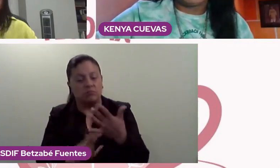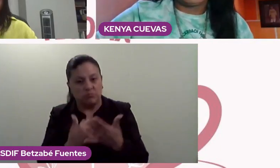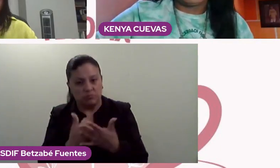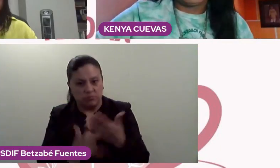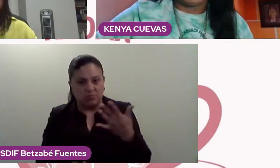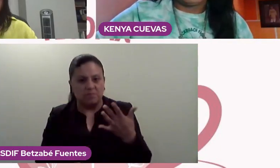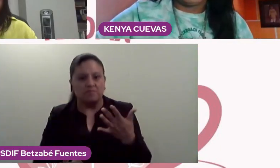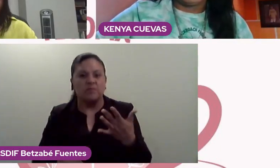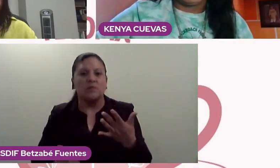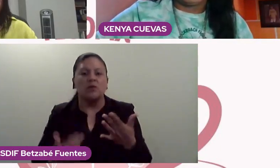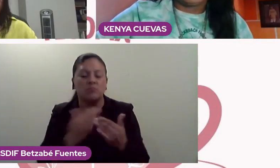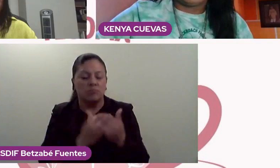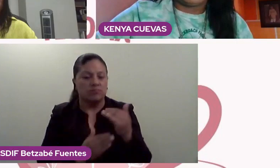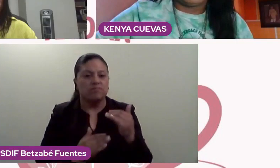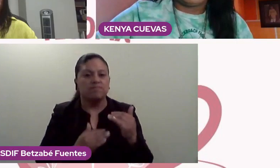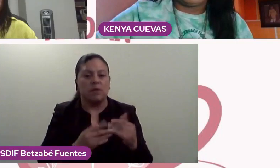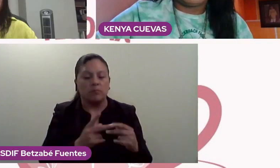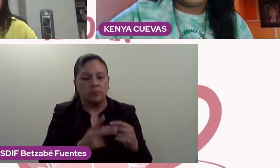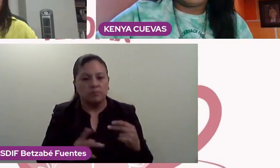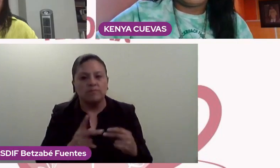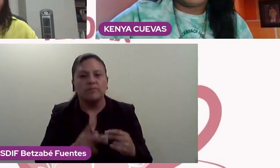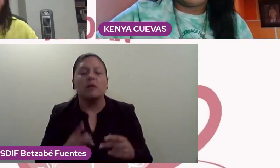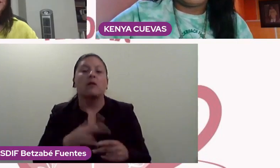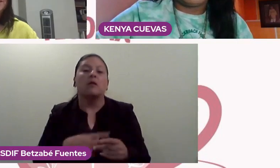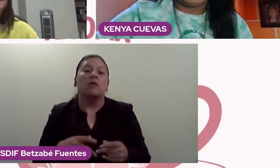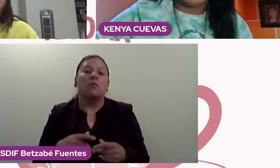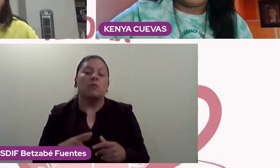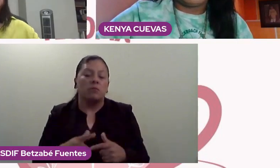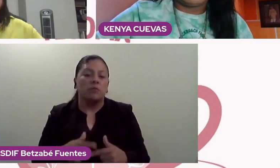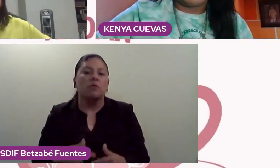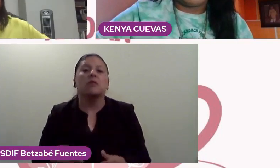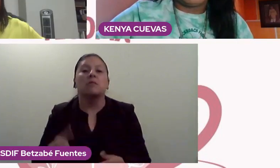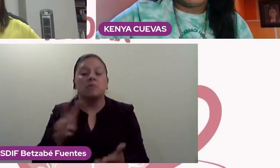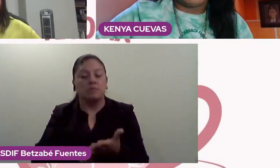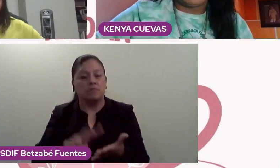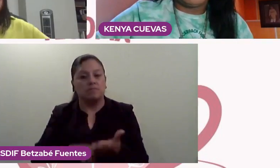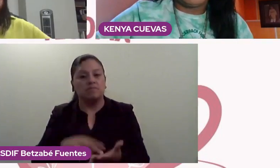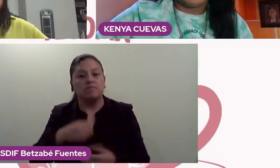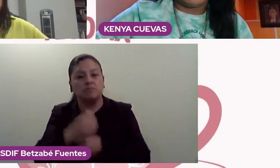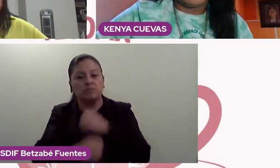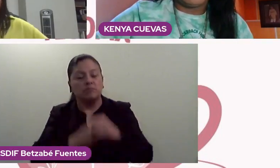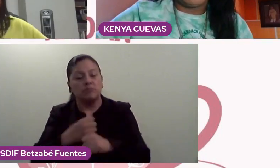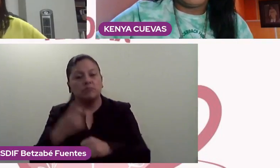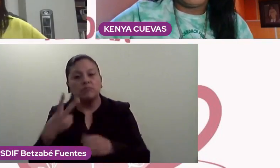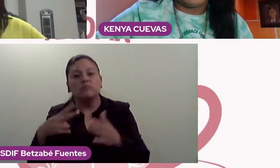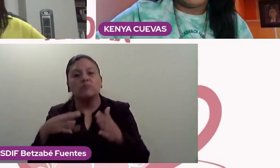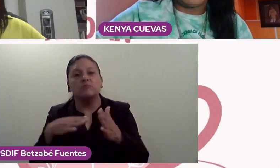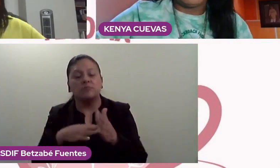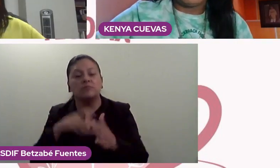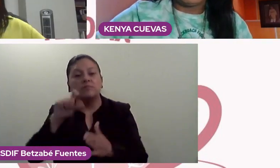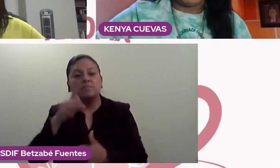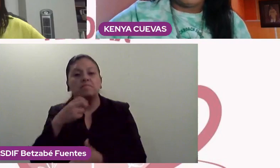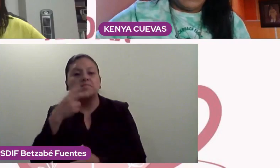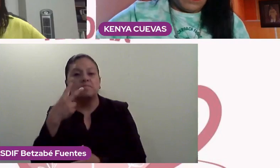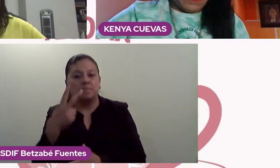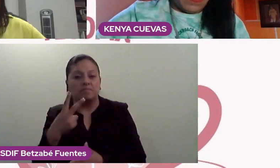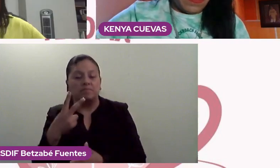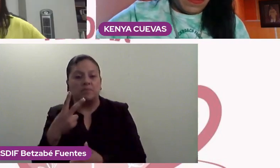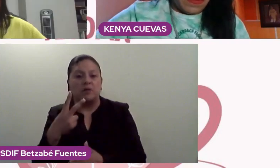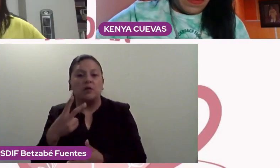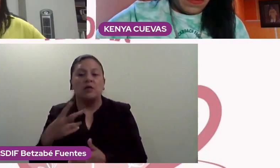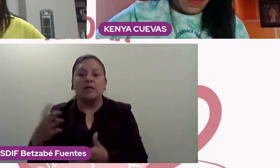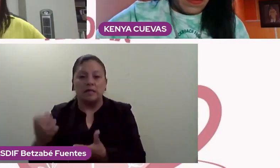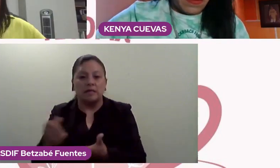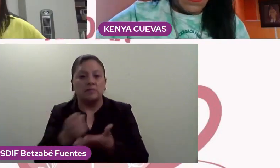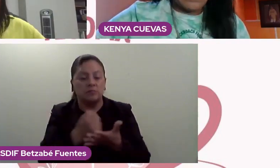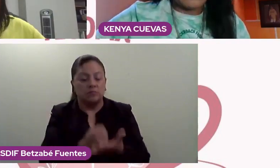por Mexicanas a la Vanguardia de Valor. En 2022, galardón El Sol de Oro por la Sociedad de Periodistas